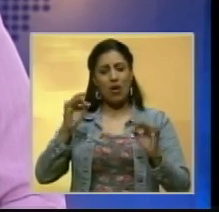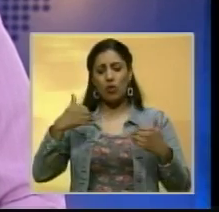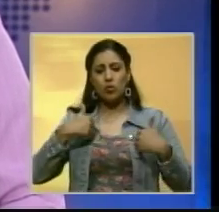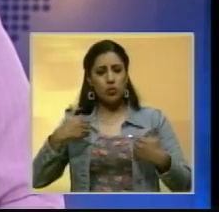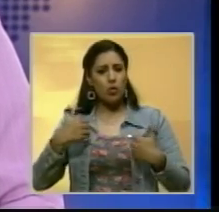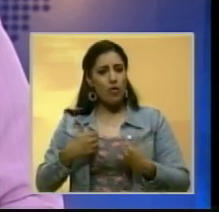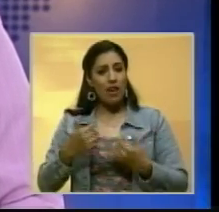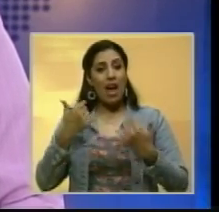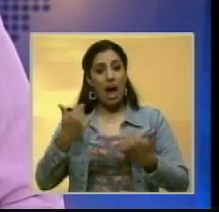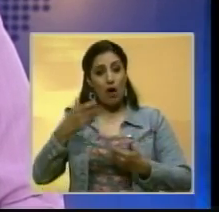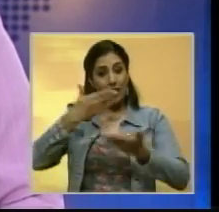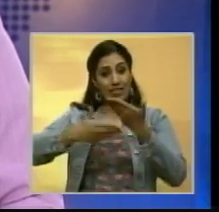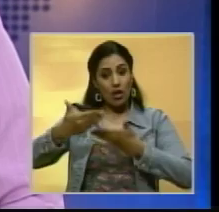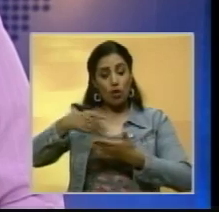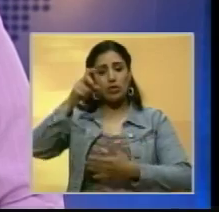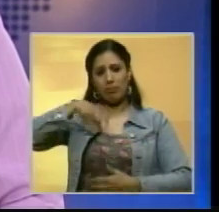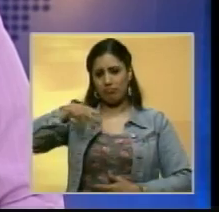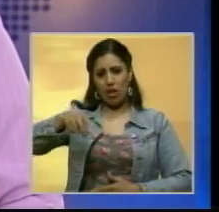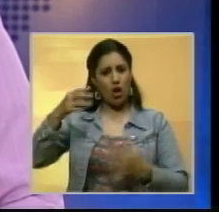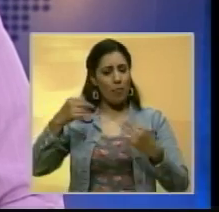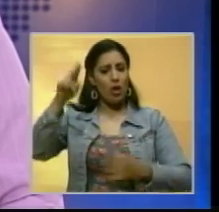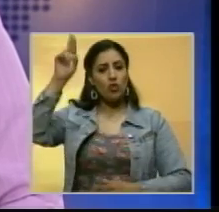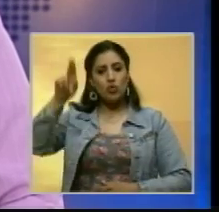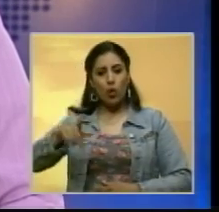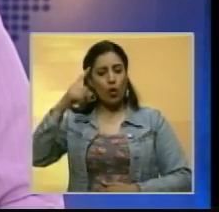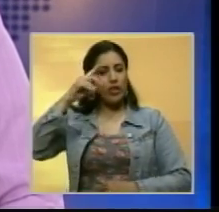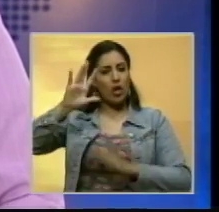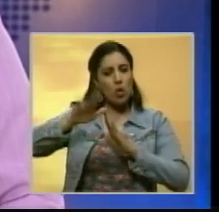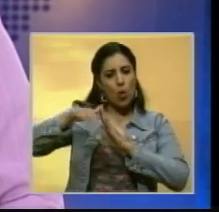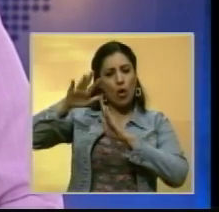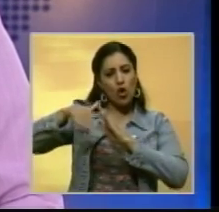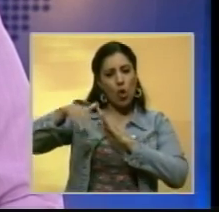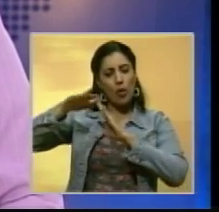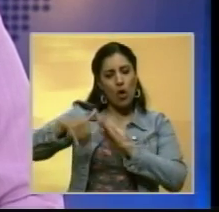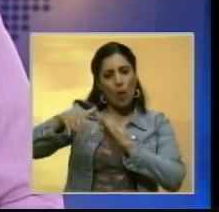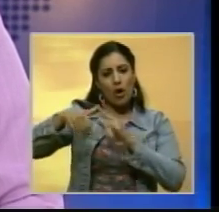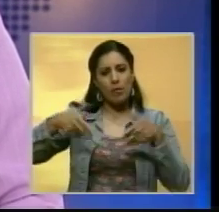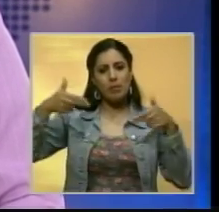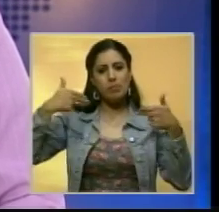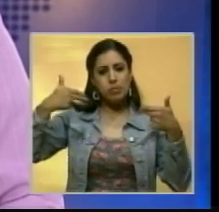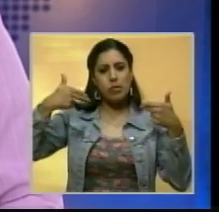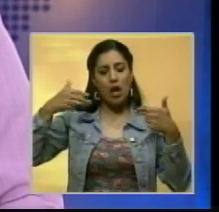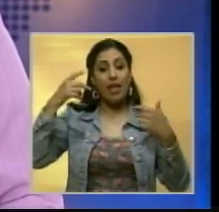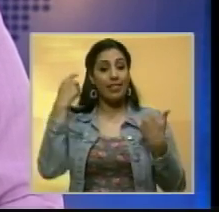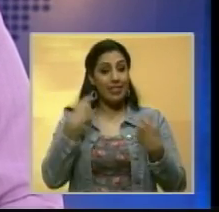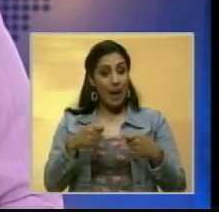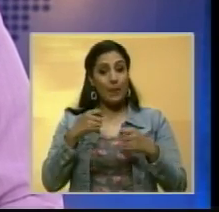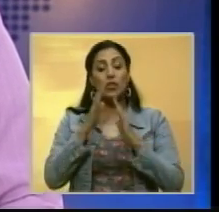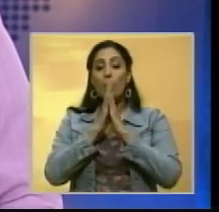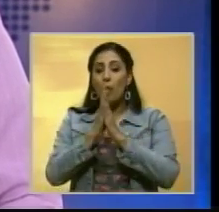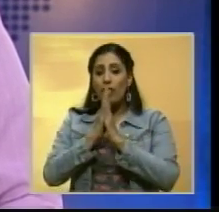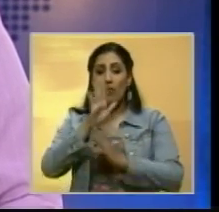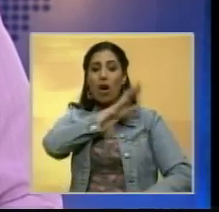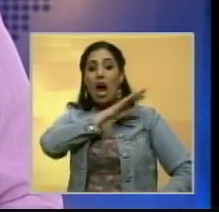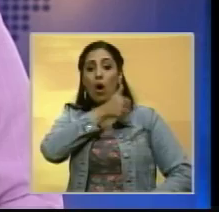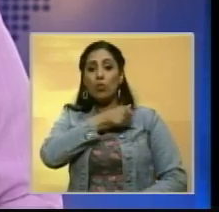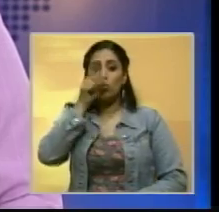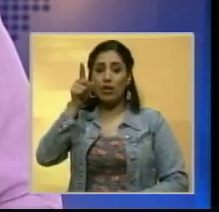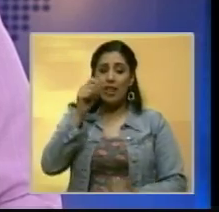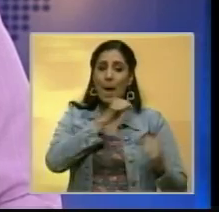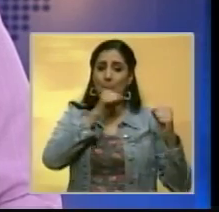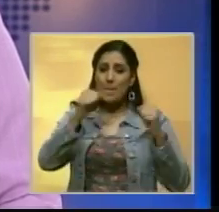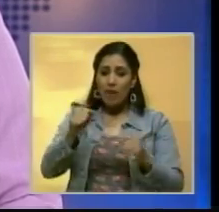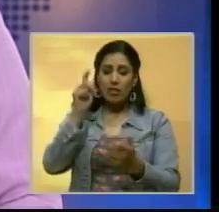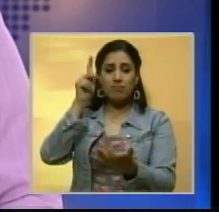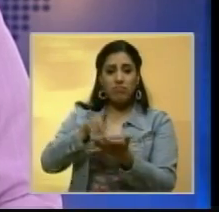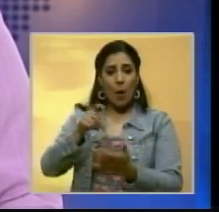azotados. Comerciantes y transeúntes de la zona a diario son víctimas de hurtos y robos a mano armada, por lo que exigen a las autoridades reforzar